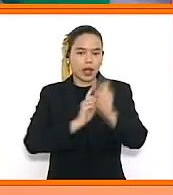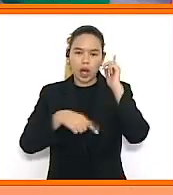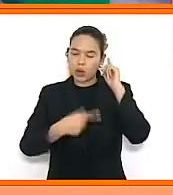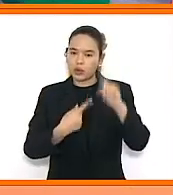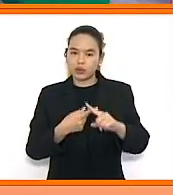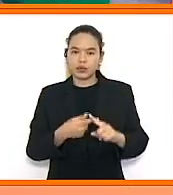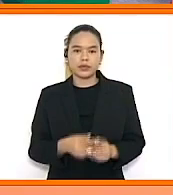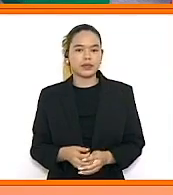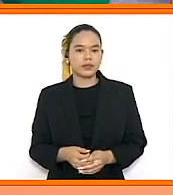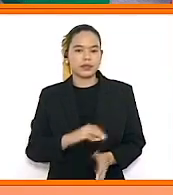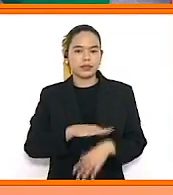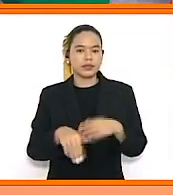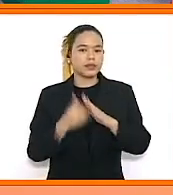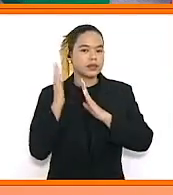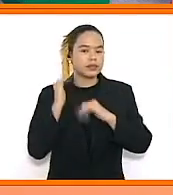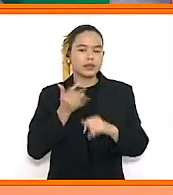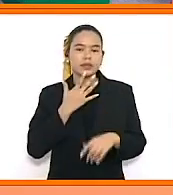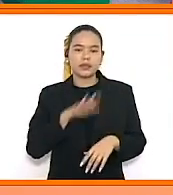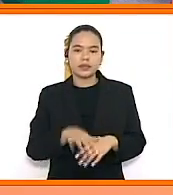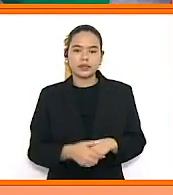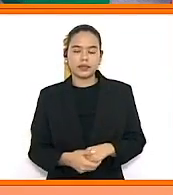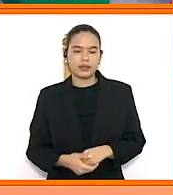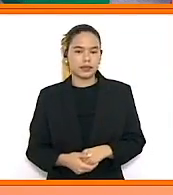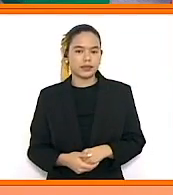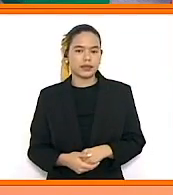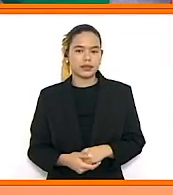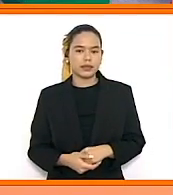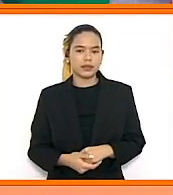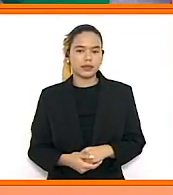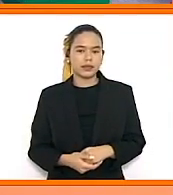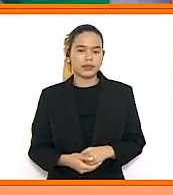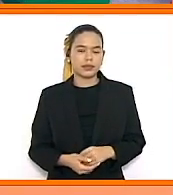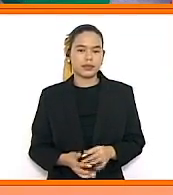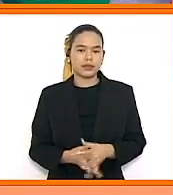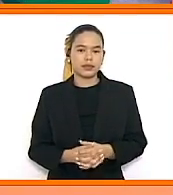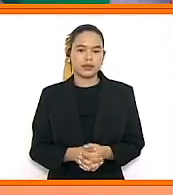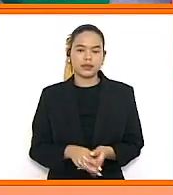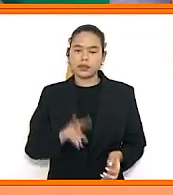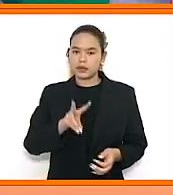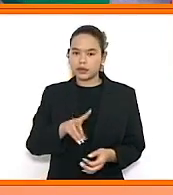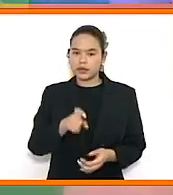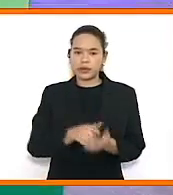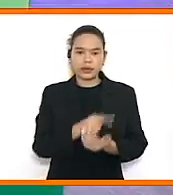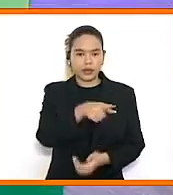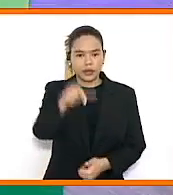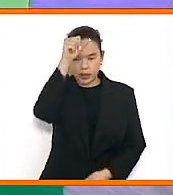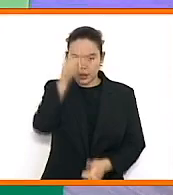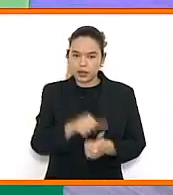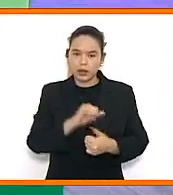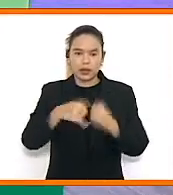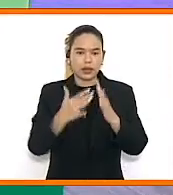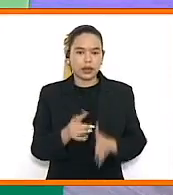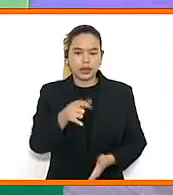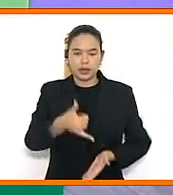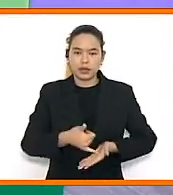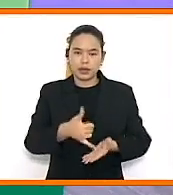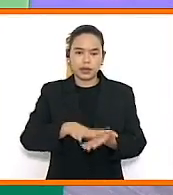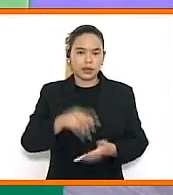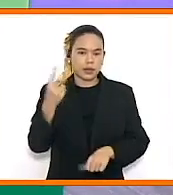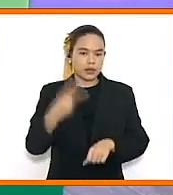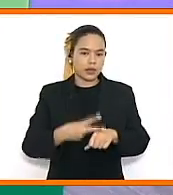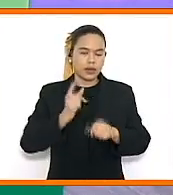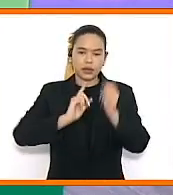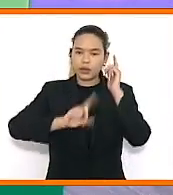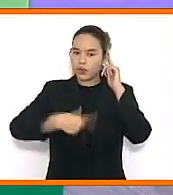Multi-X es muchísima suerte. Y esa es 2X. Recuerda, querido jugador, que tu premio se multiplica por